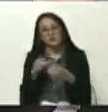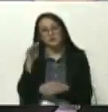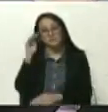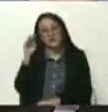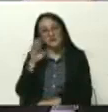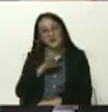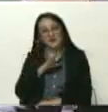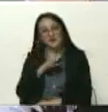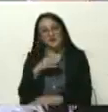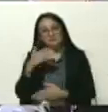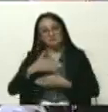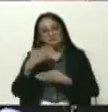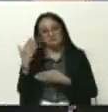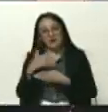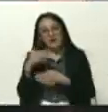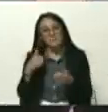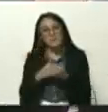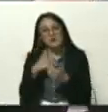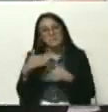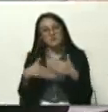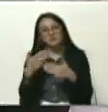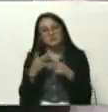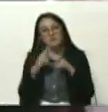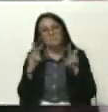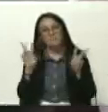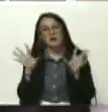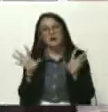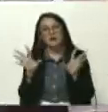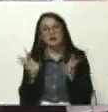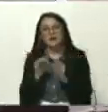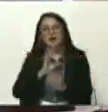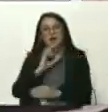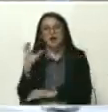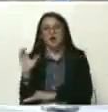militares de la frontera apoyar el proceso de paz total en Colombia.